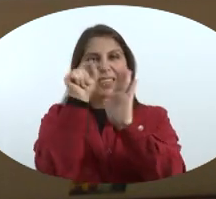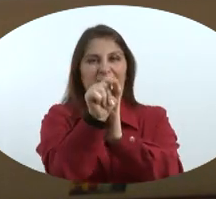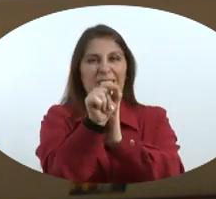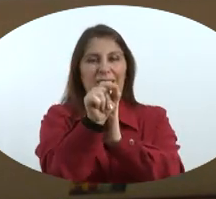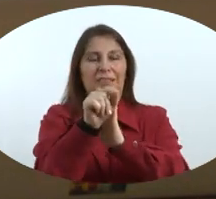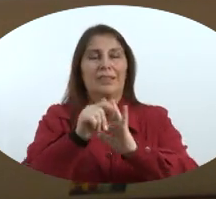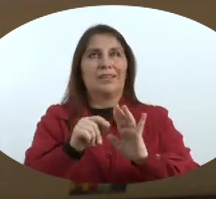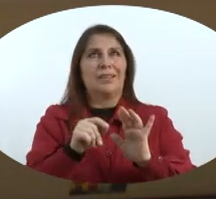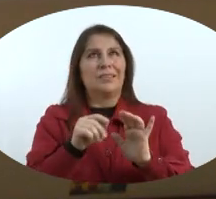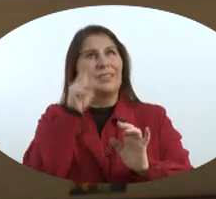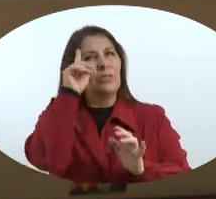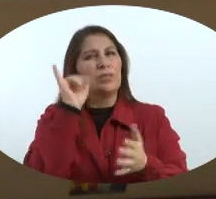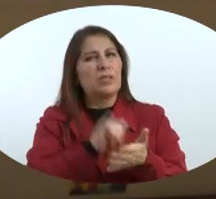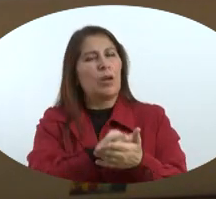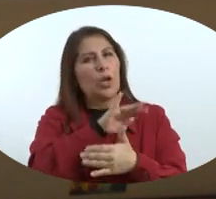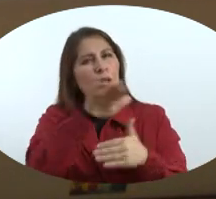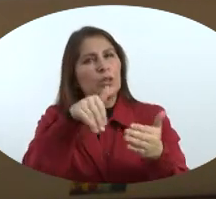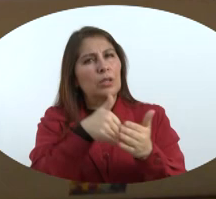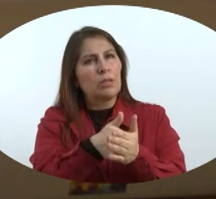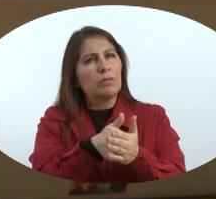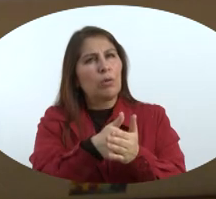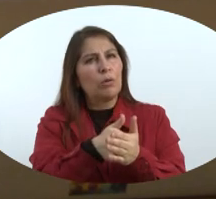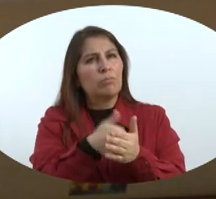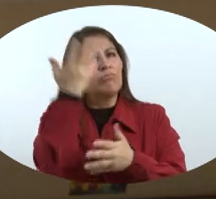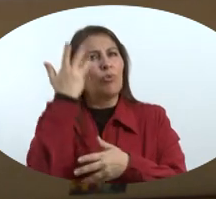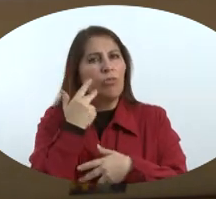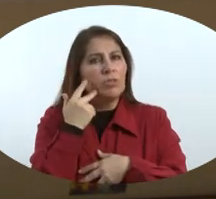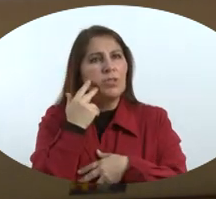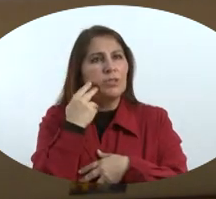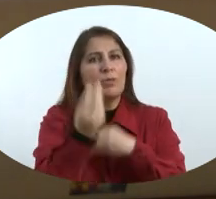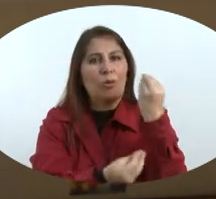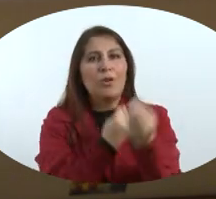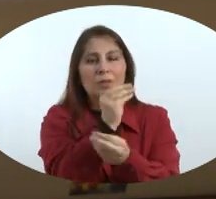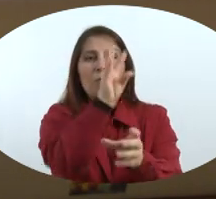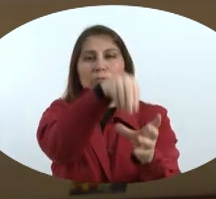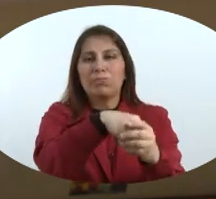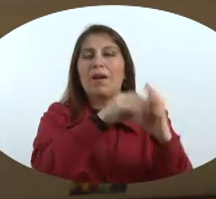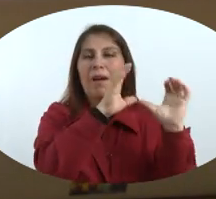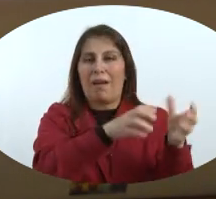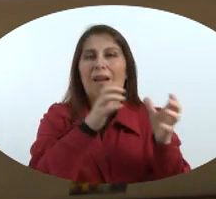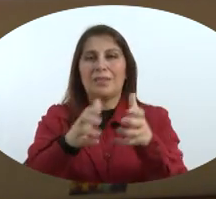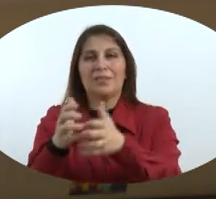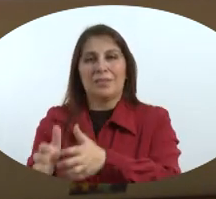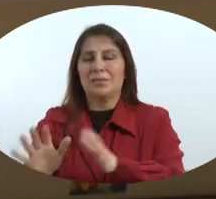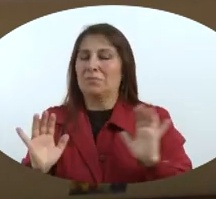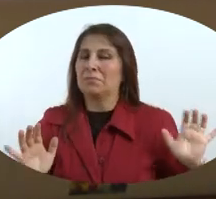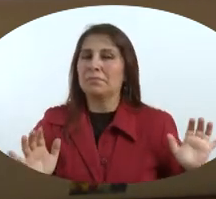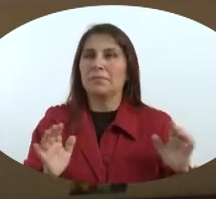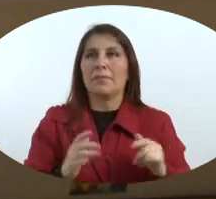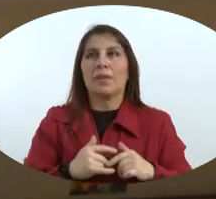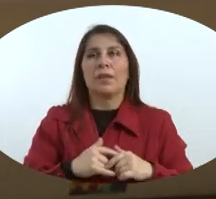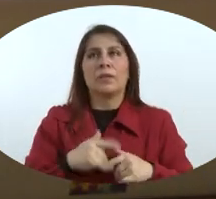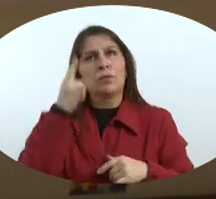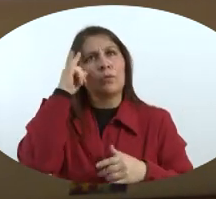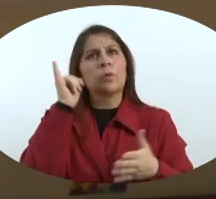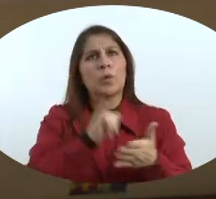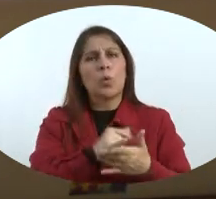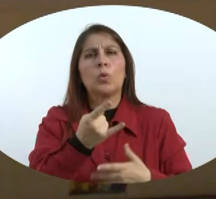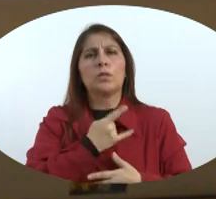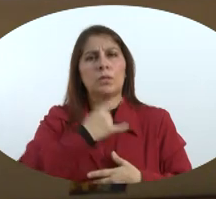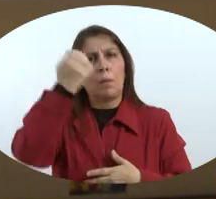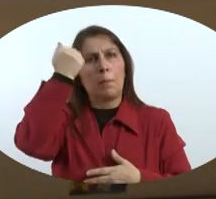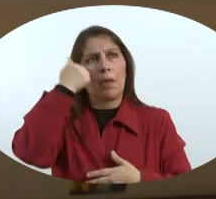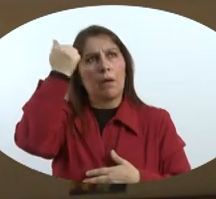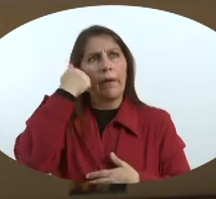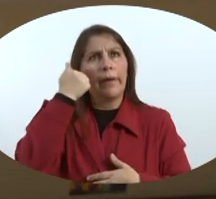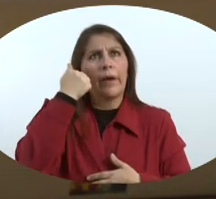nos enfrentamos a eso creo creo que diariamente en las clases y creo que la universidad pedagógica no tiene